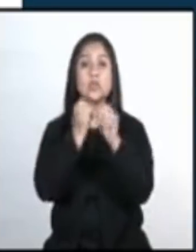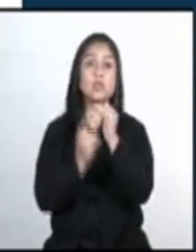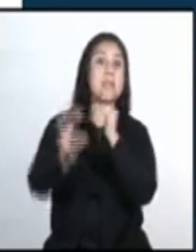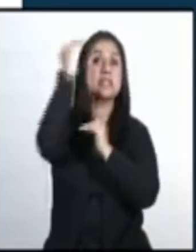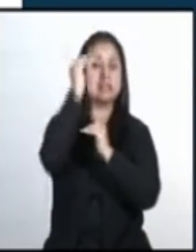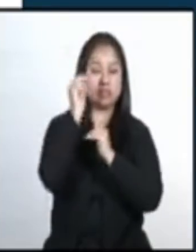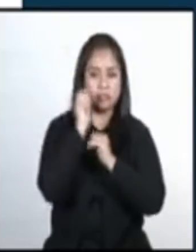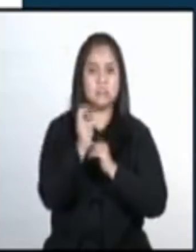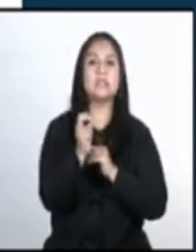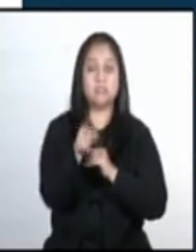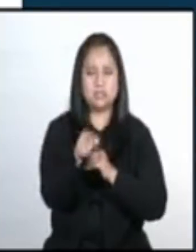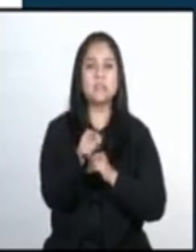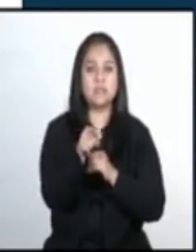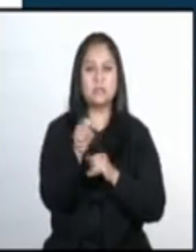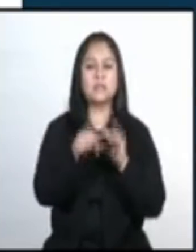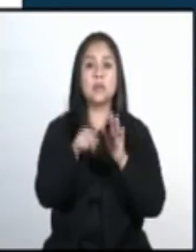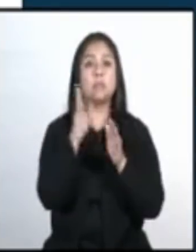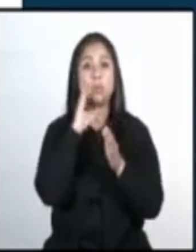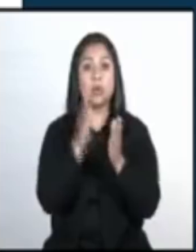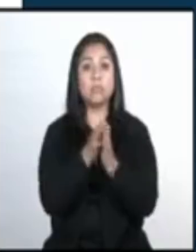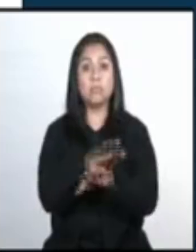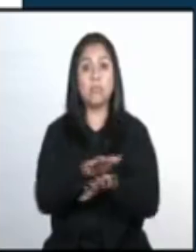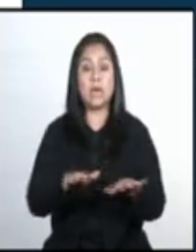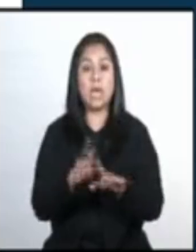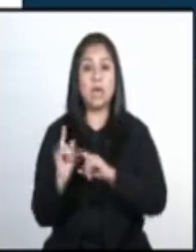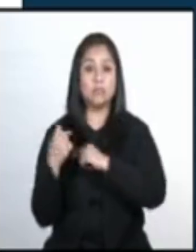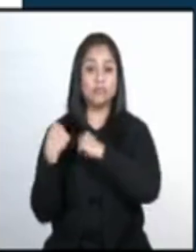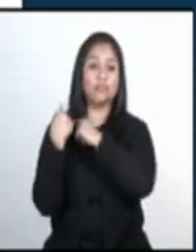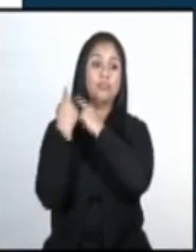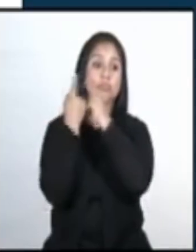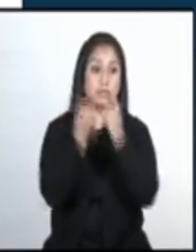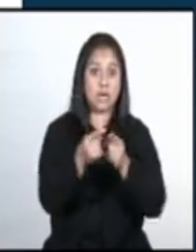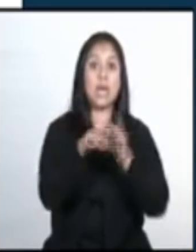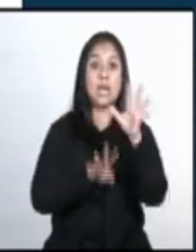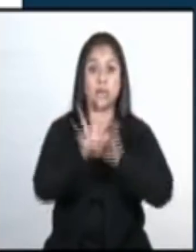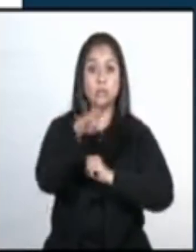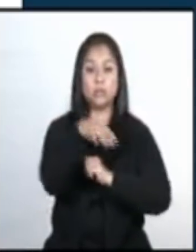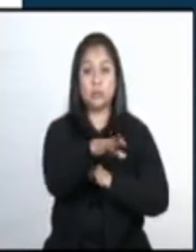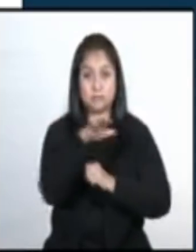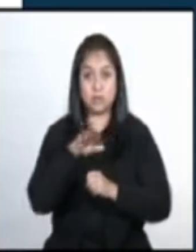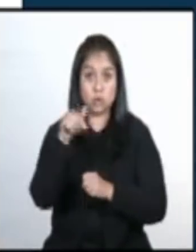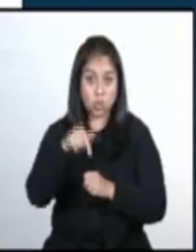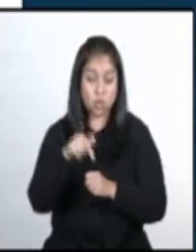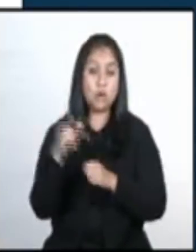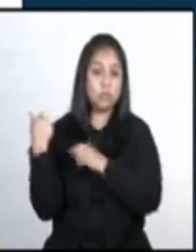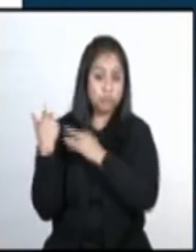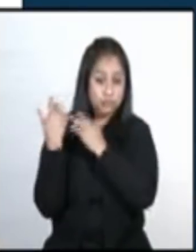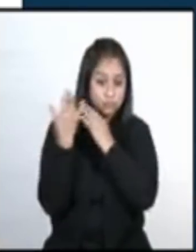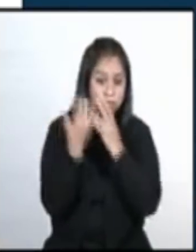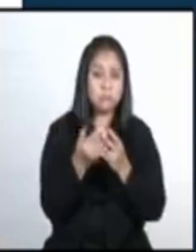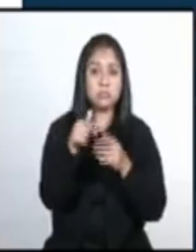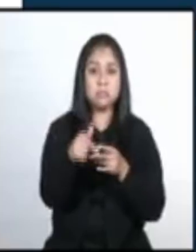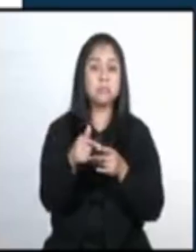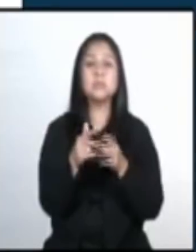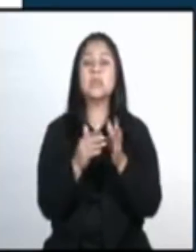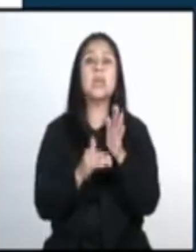la mayoría de los infectados que han muerto al 14 de marzo del presente año en todo el mundo, supera